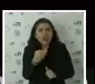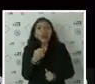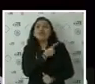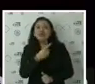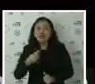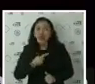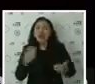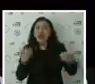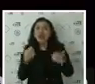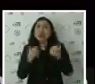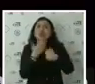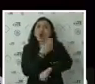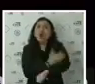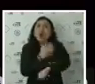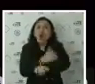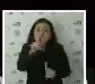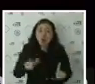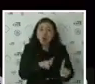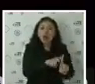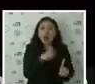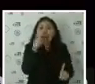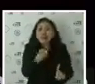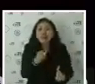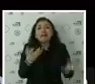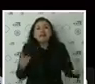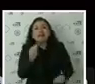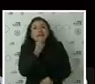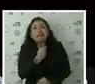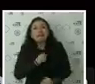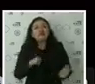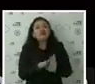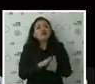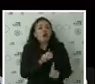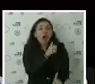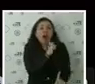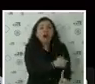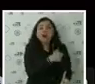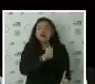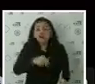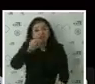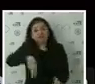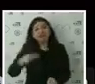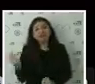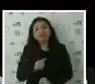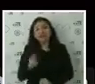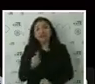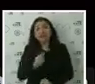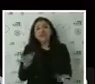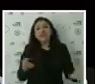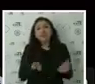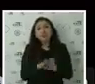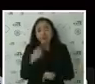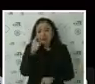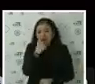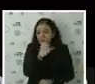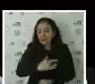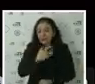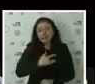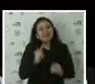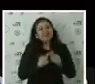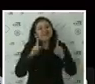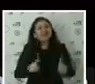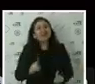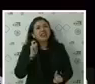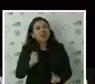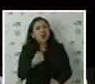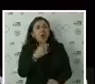cual tienen que realizar un acompañamiento en la casa, y eso ha orillado a una autonomía necesaria, ya que veamos desde una perspectiva distinta